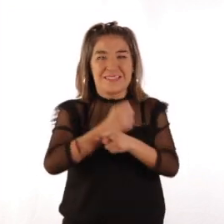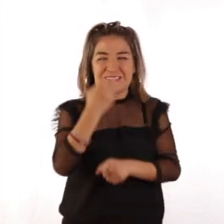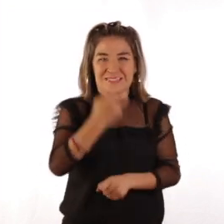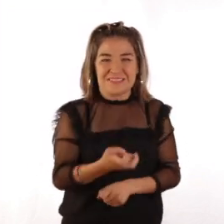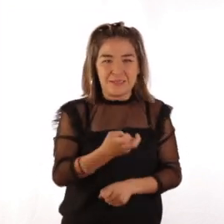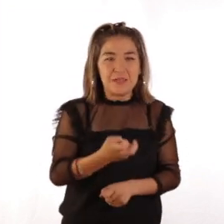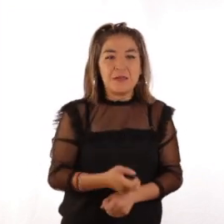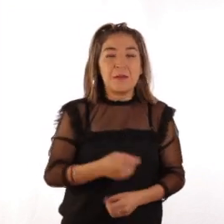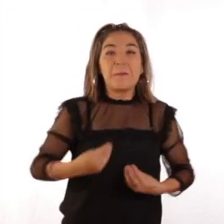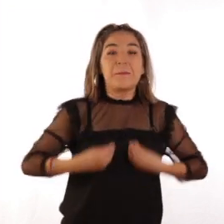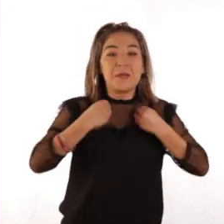2020, vivían